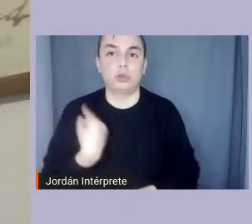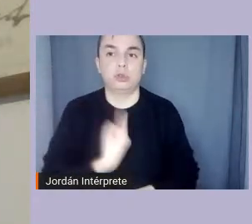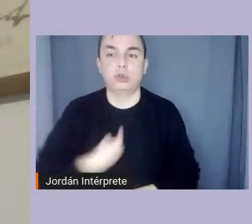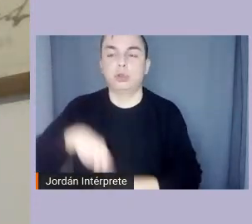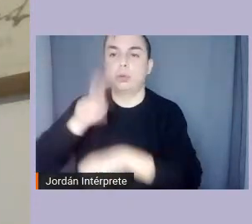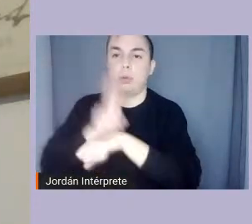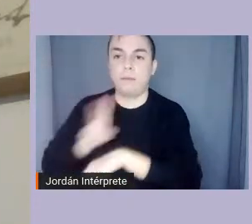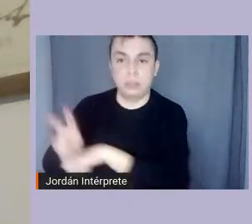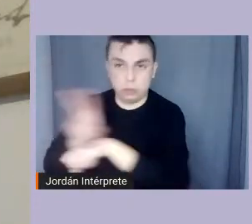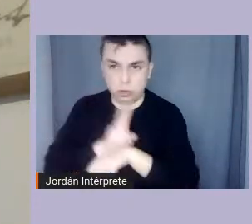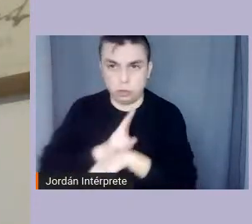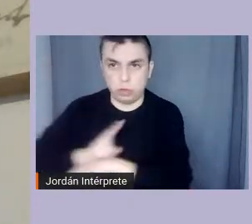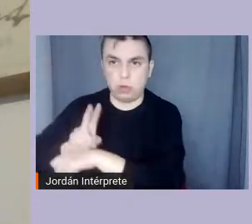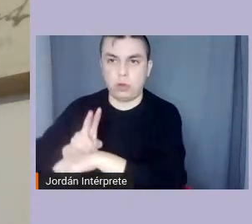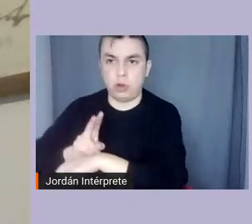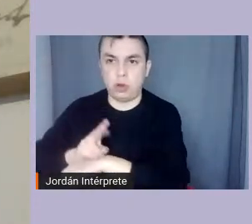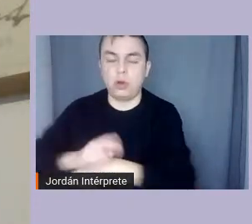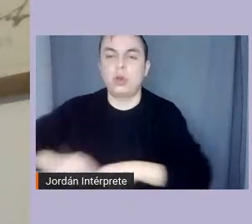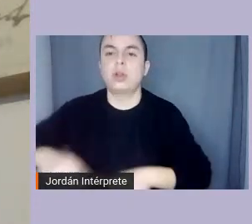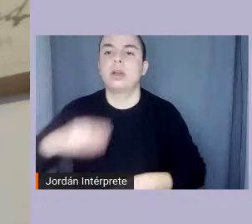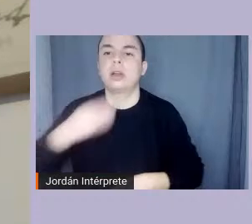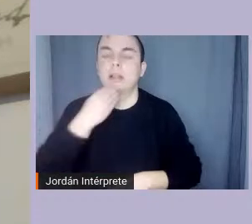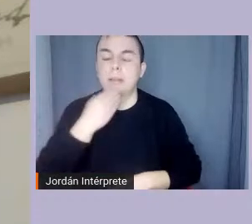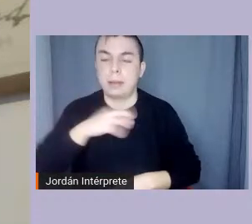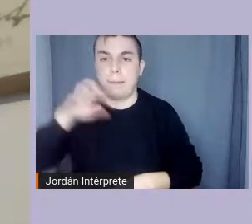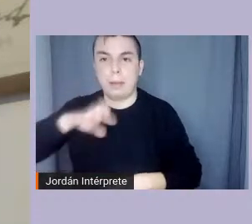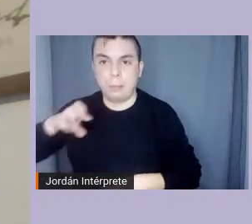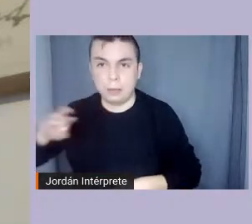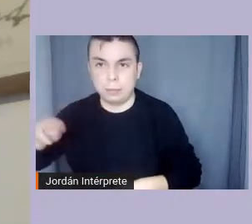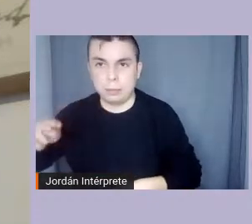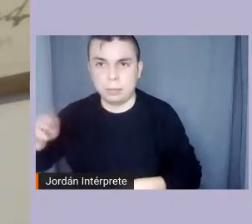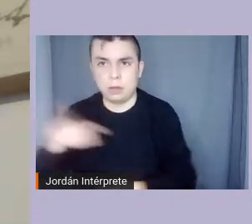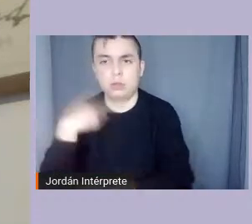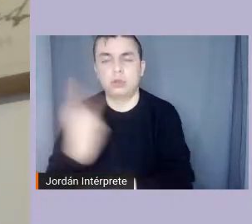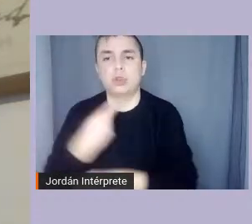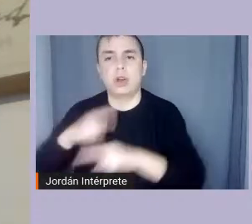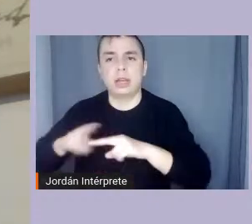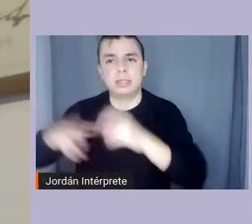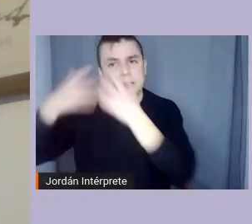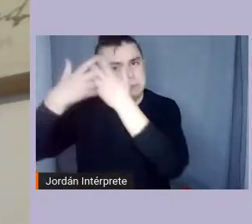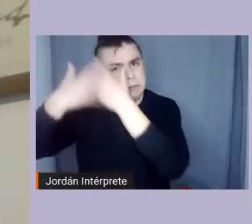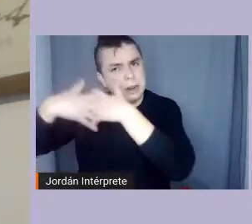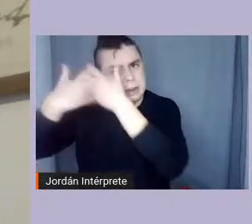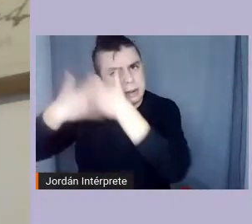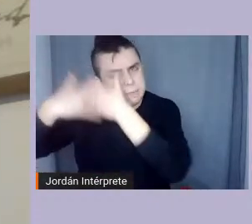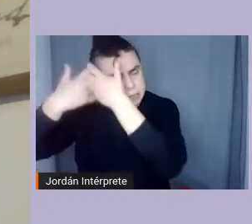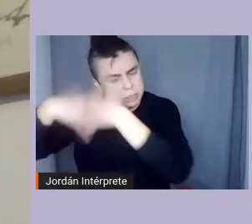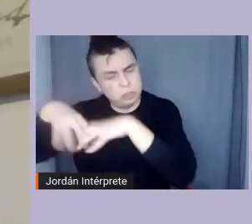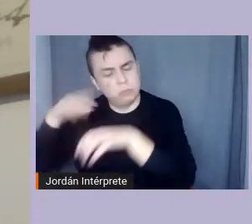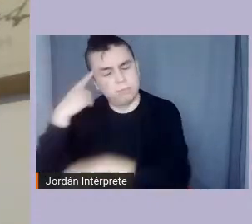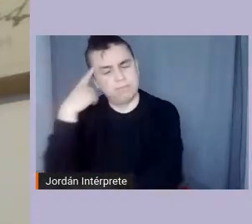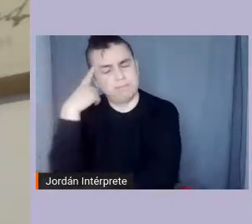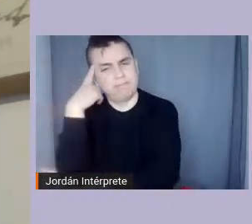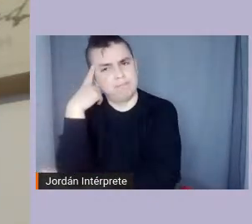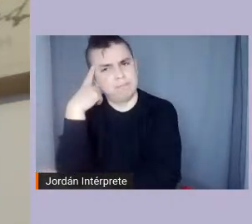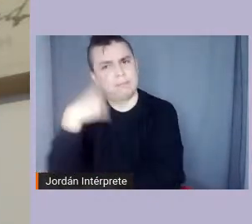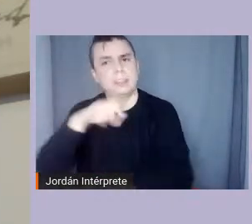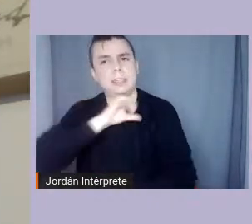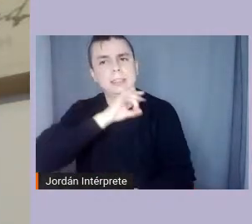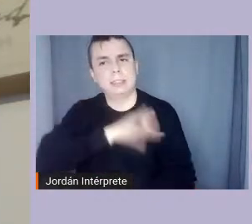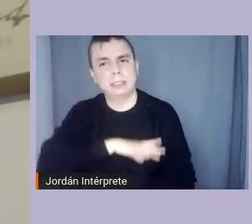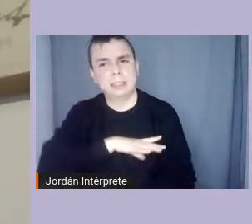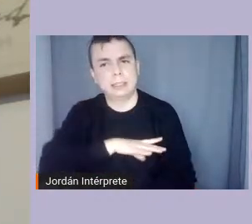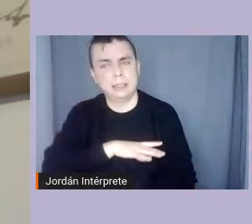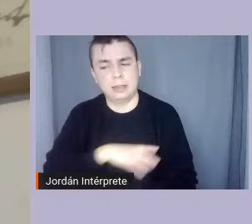maestros reflexionar acerca de la mirada de esta en nuestro país, incluso desde los